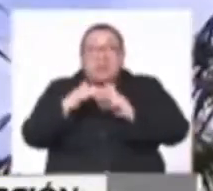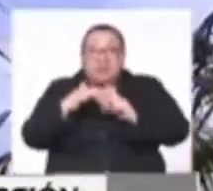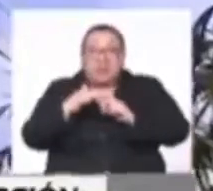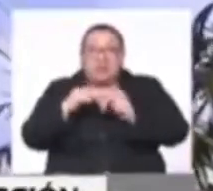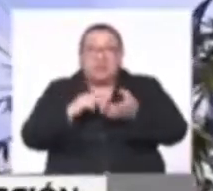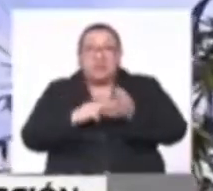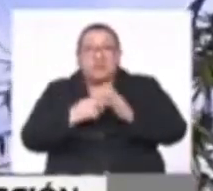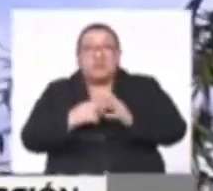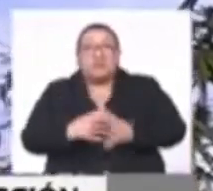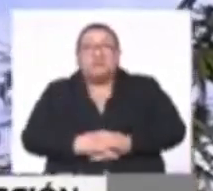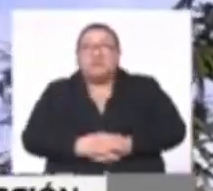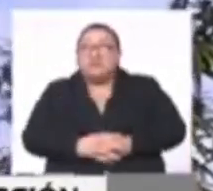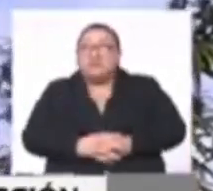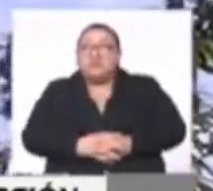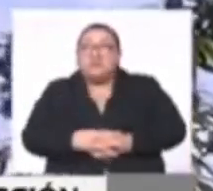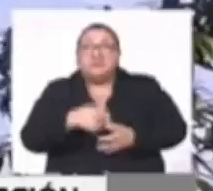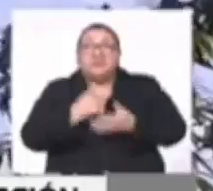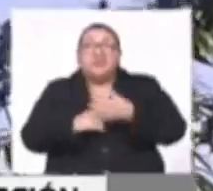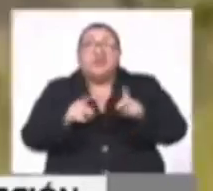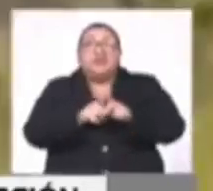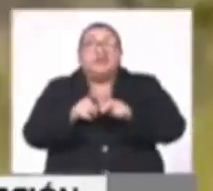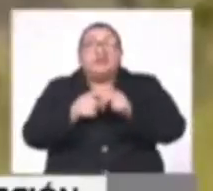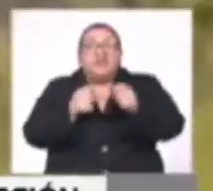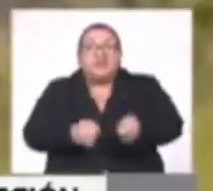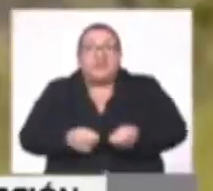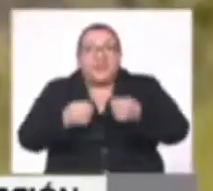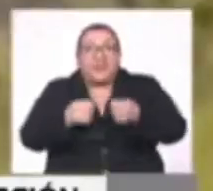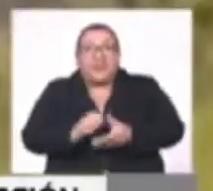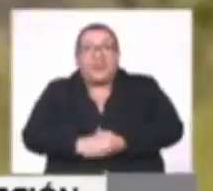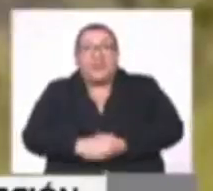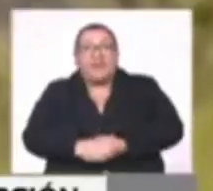nuevos ingresos económicos a los productores agrícolas.